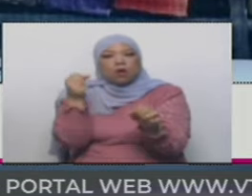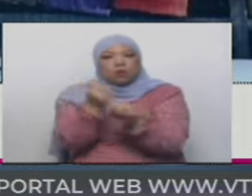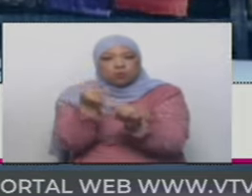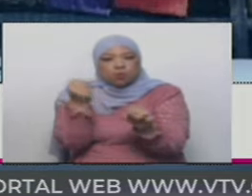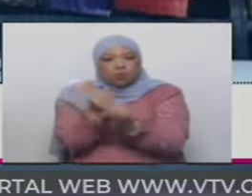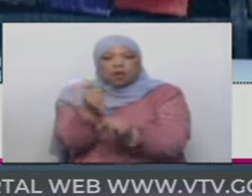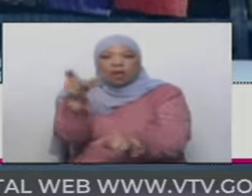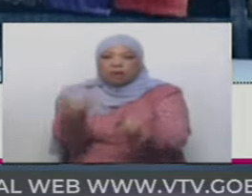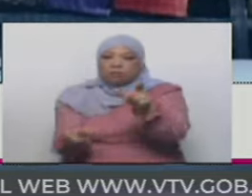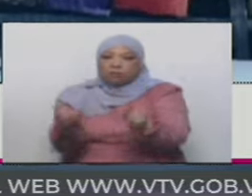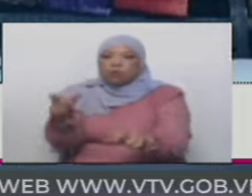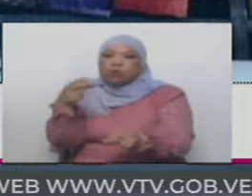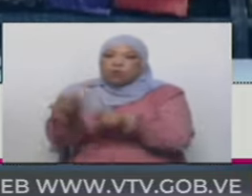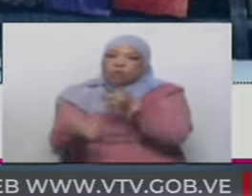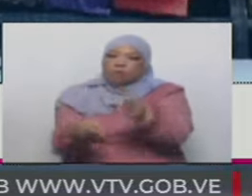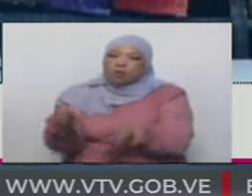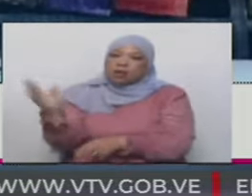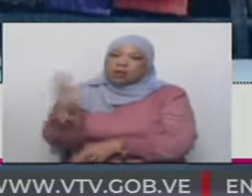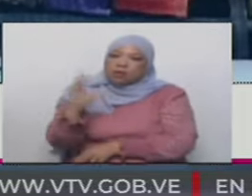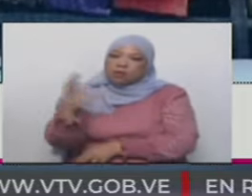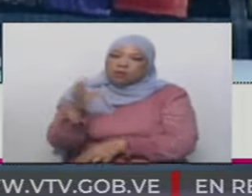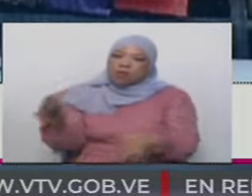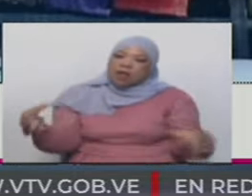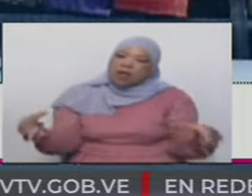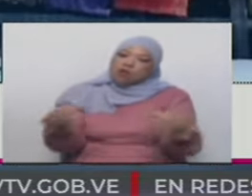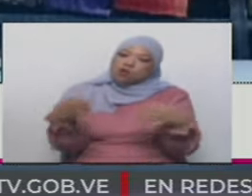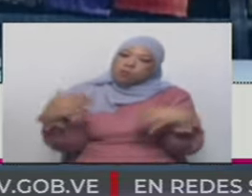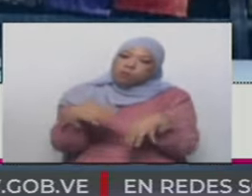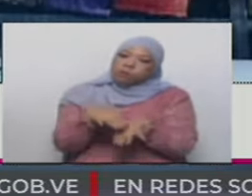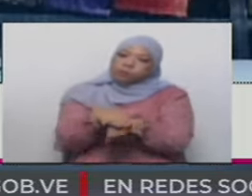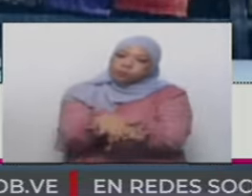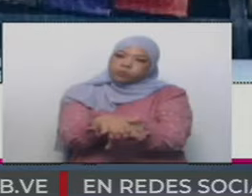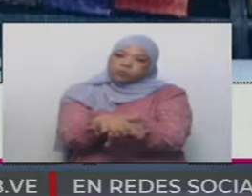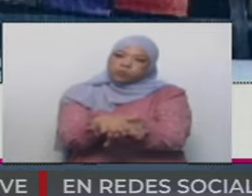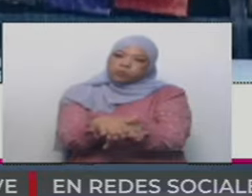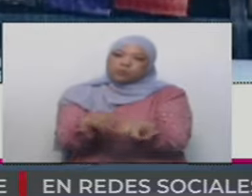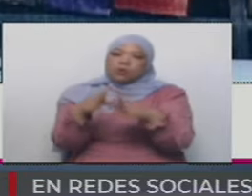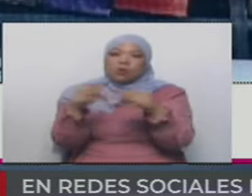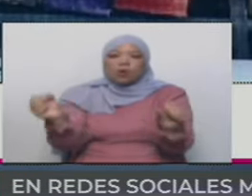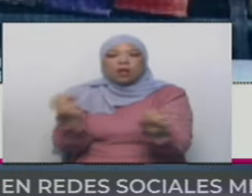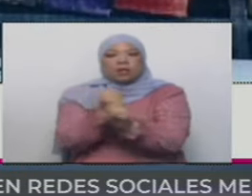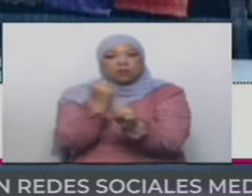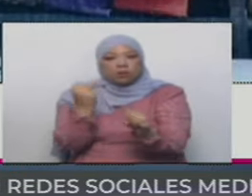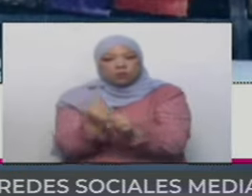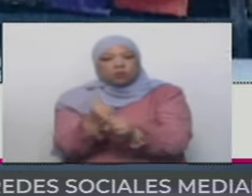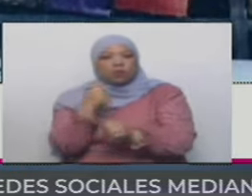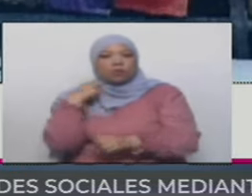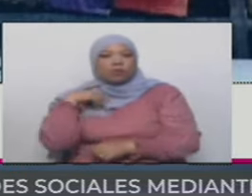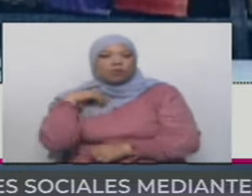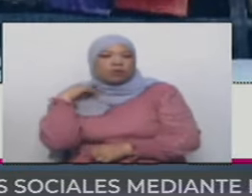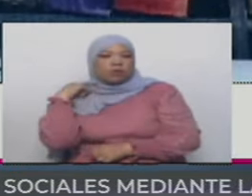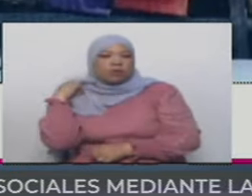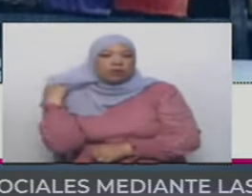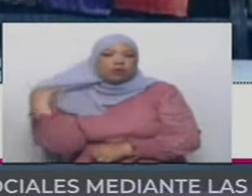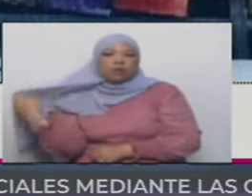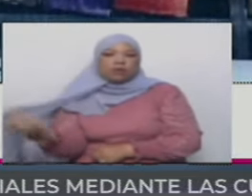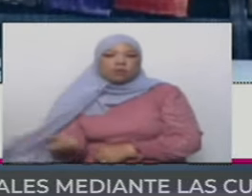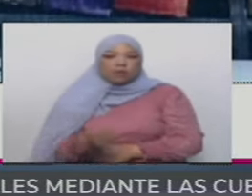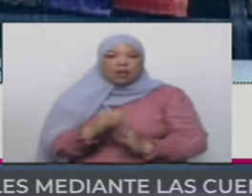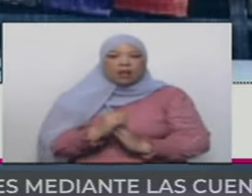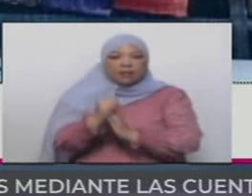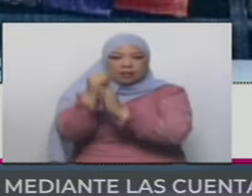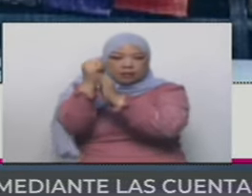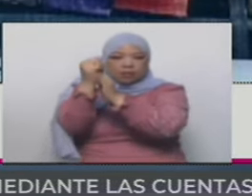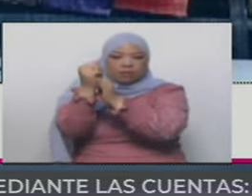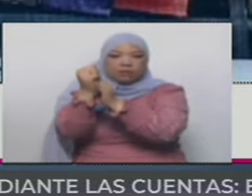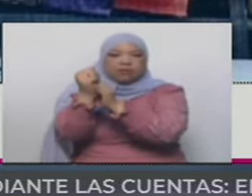obrera del metro, como clase toda trabajadora, todos los trabajadores y trabajadoras, en cabeza,